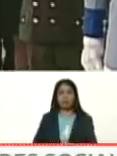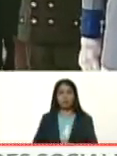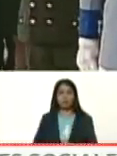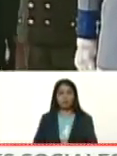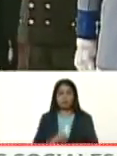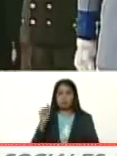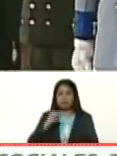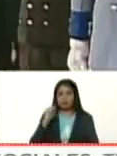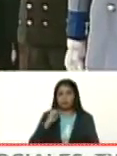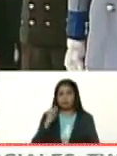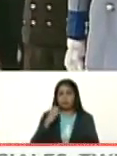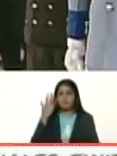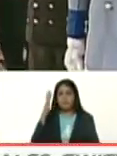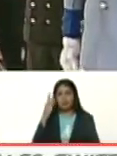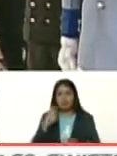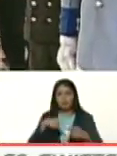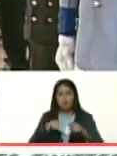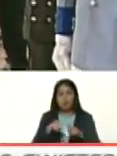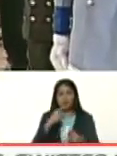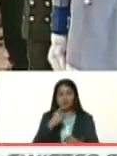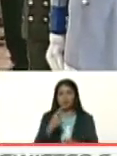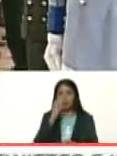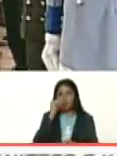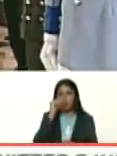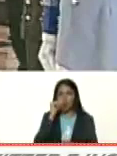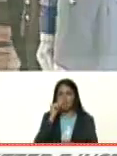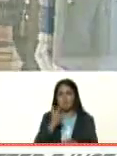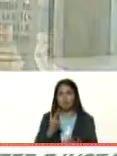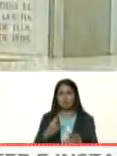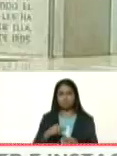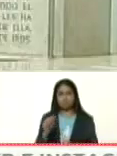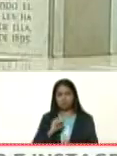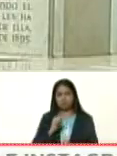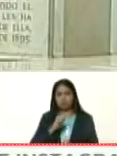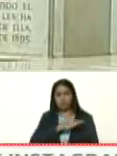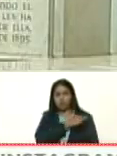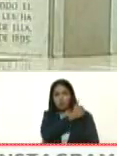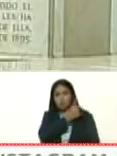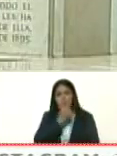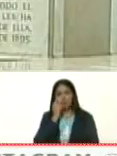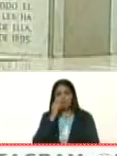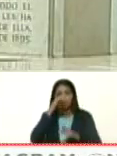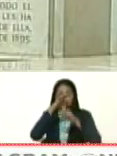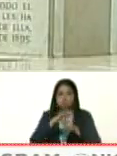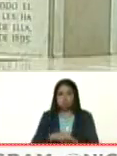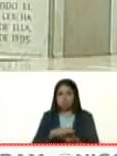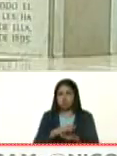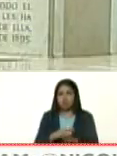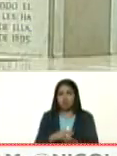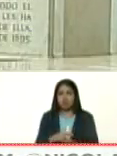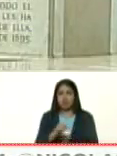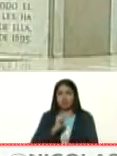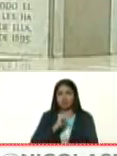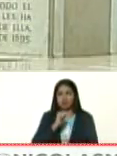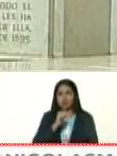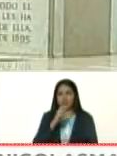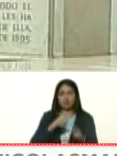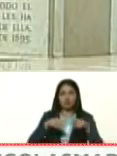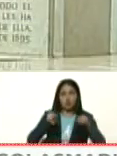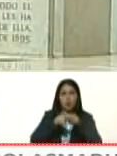Sí, mayor general Rodríguez Cabello, una derrota en Pantano de Vargas hubiera